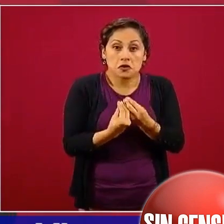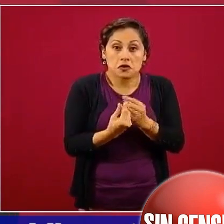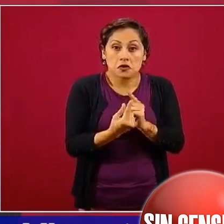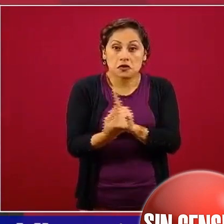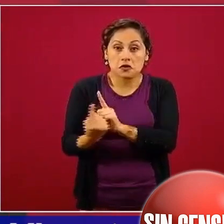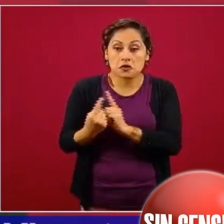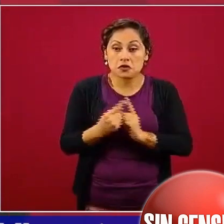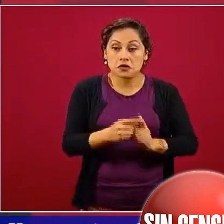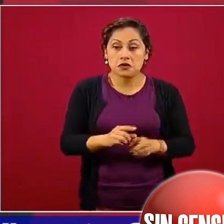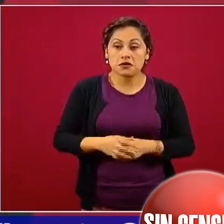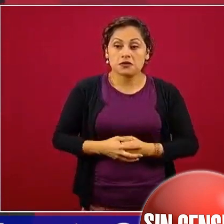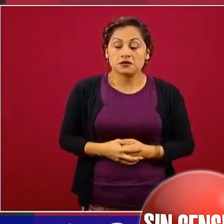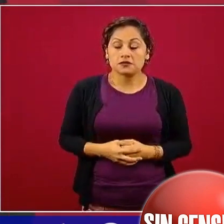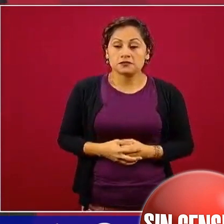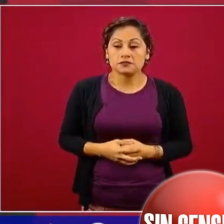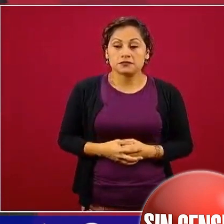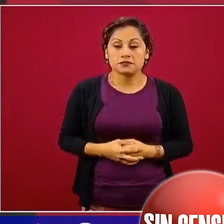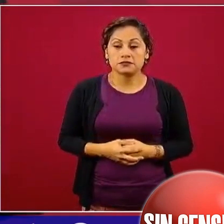aliados.